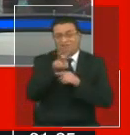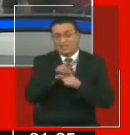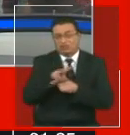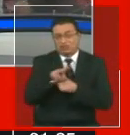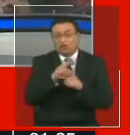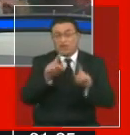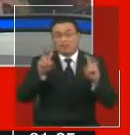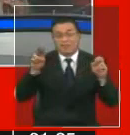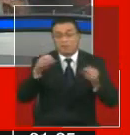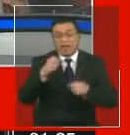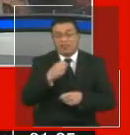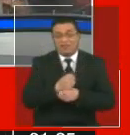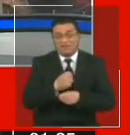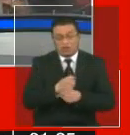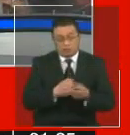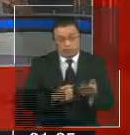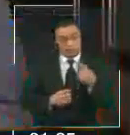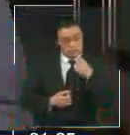ejemplo, a temas laborales?